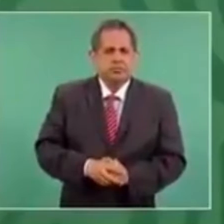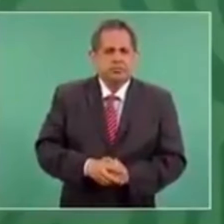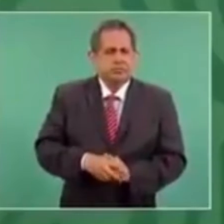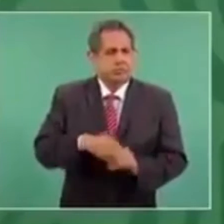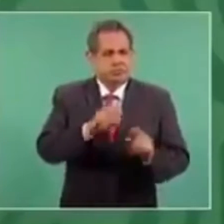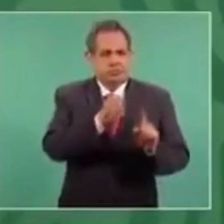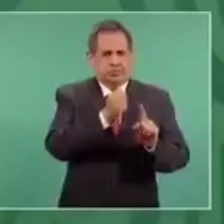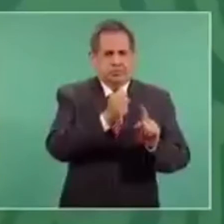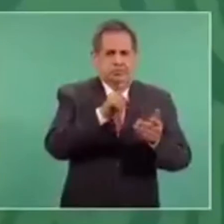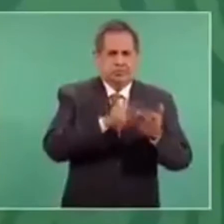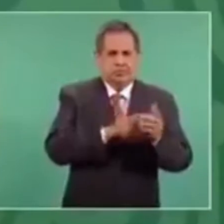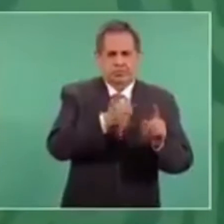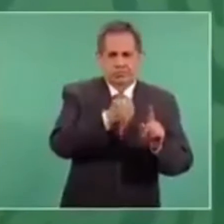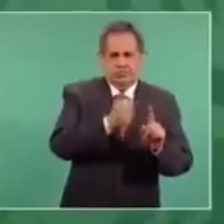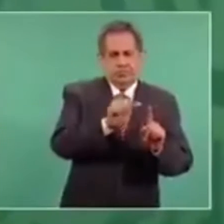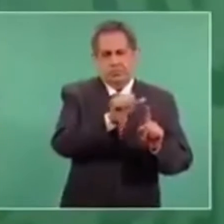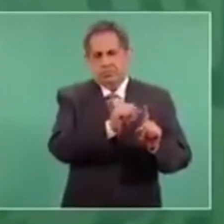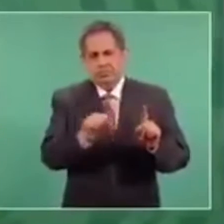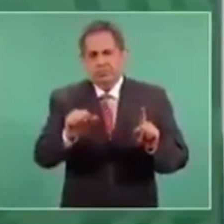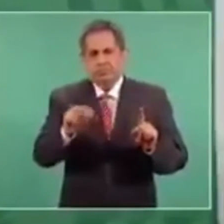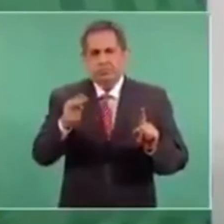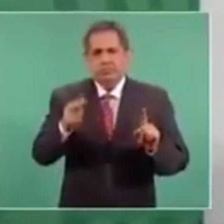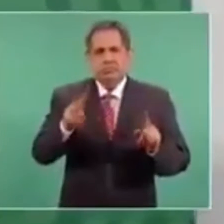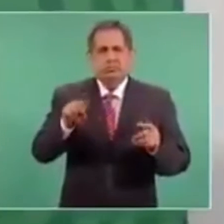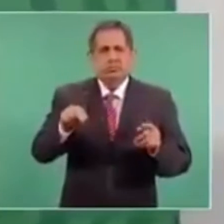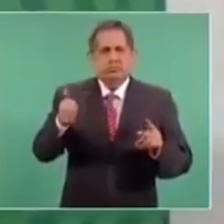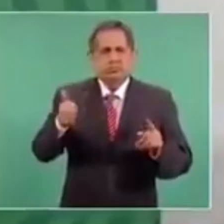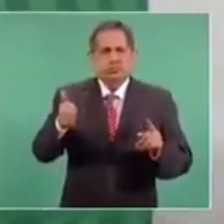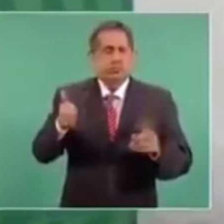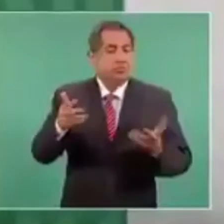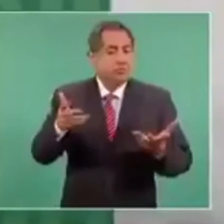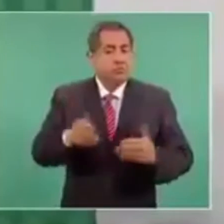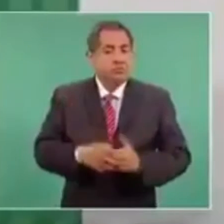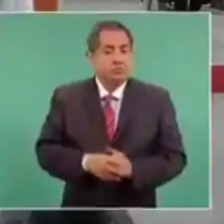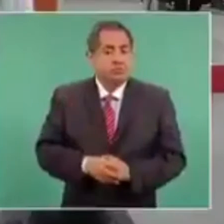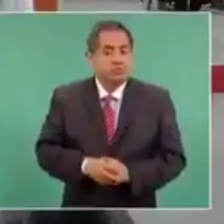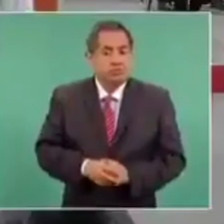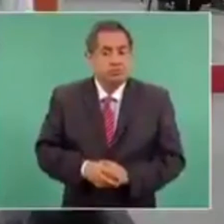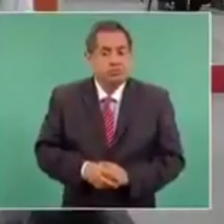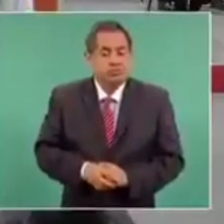de septiembre de 2006, noviembre de 2006, o sea, cuando